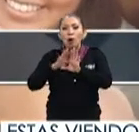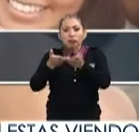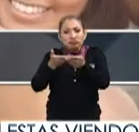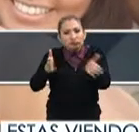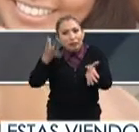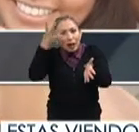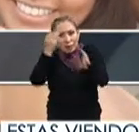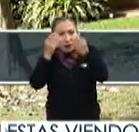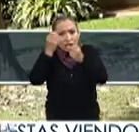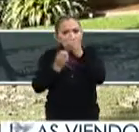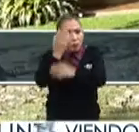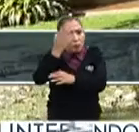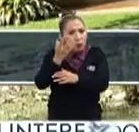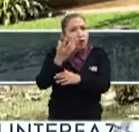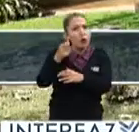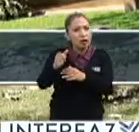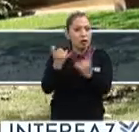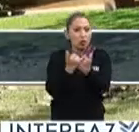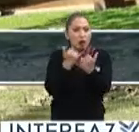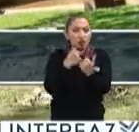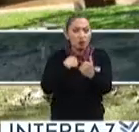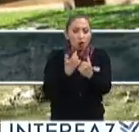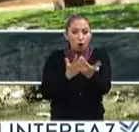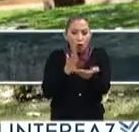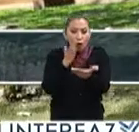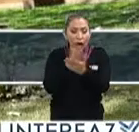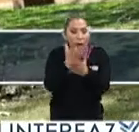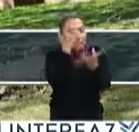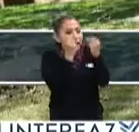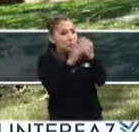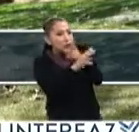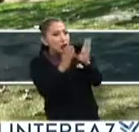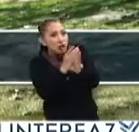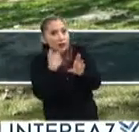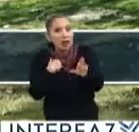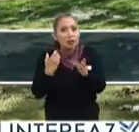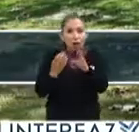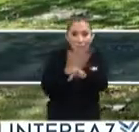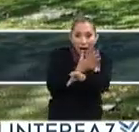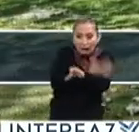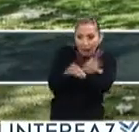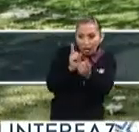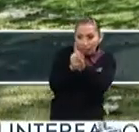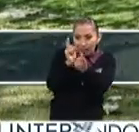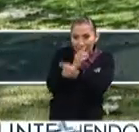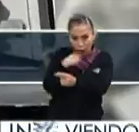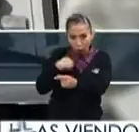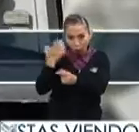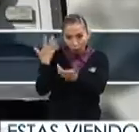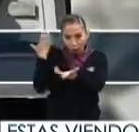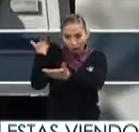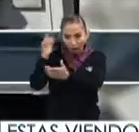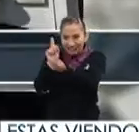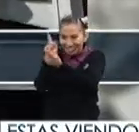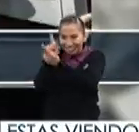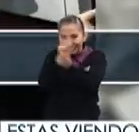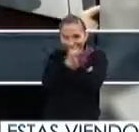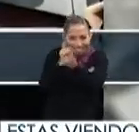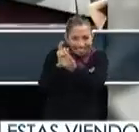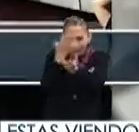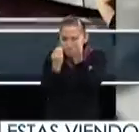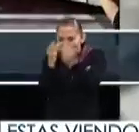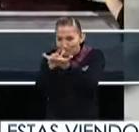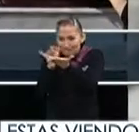a aprender cosas nuevas. Así como yo cuando llego aprendo muchas cosas nuevas de mis compañeras con las que estuve.